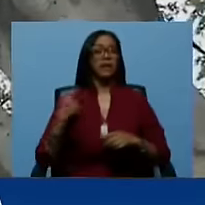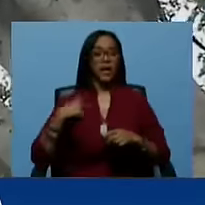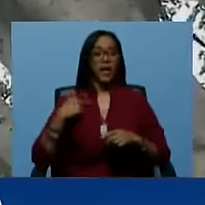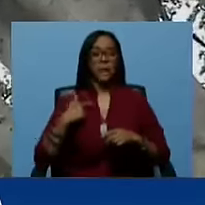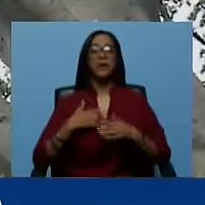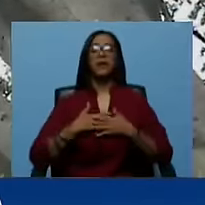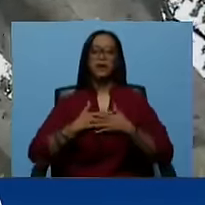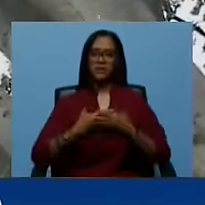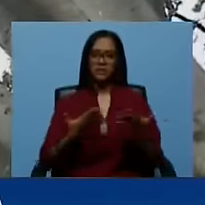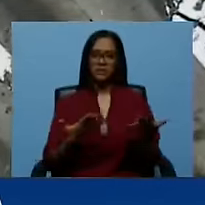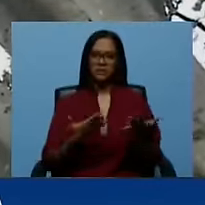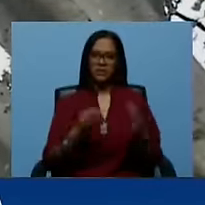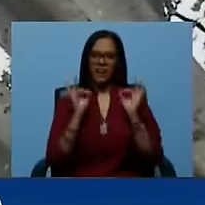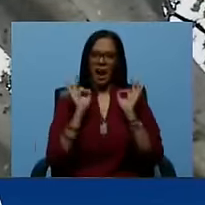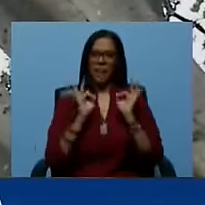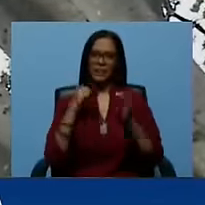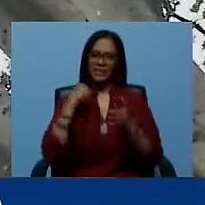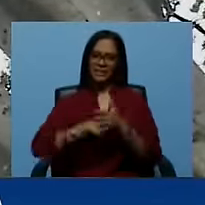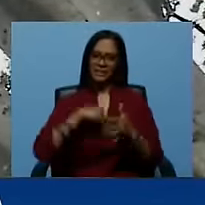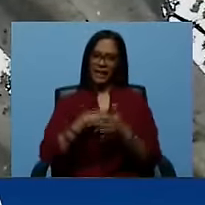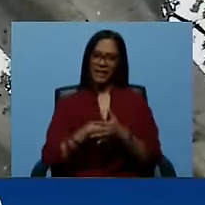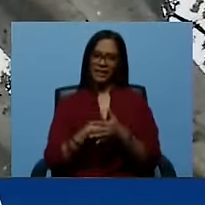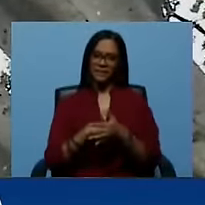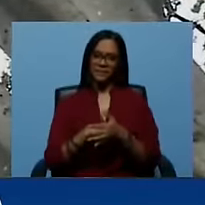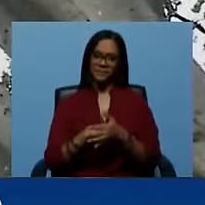dar tremenda batalla